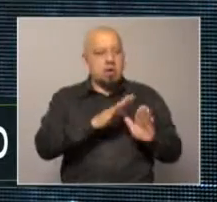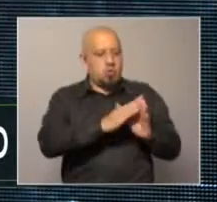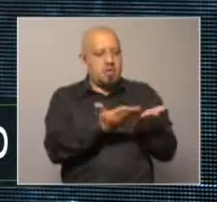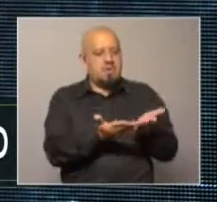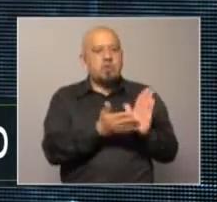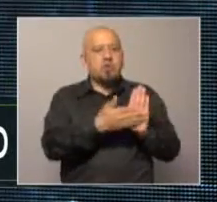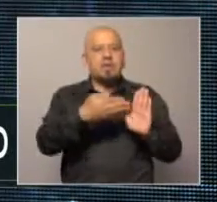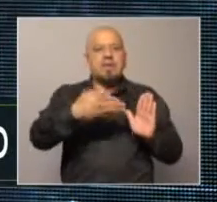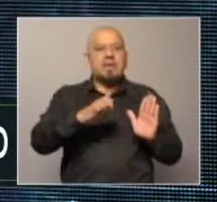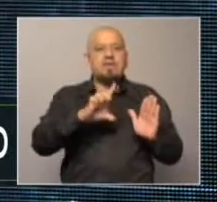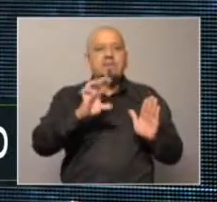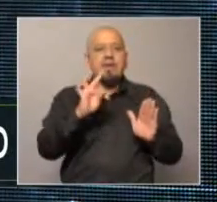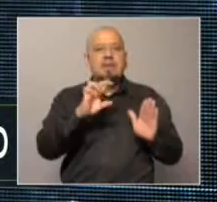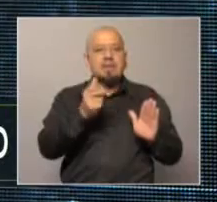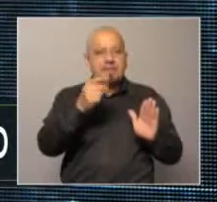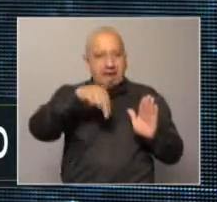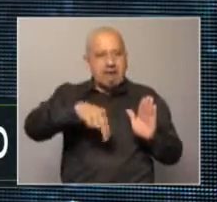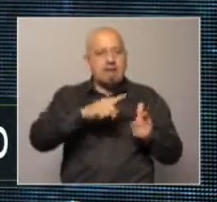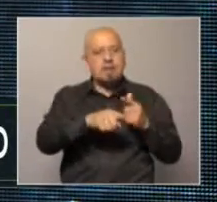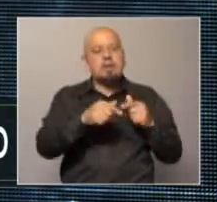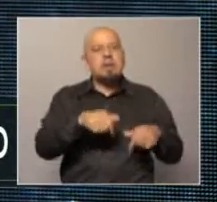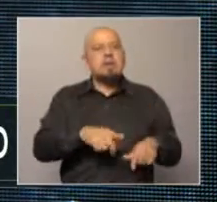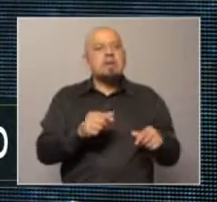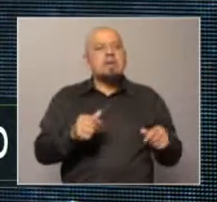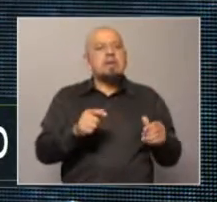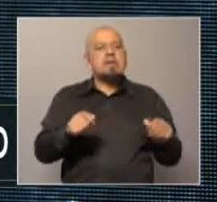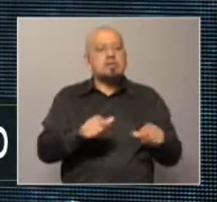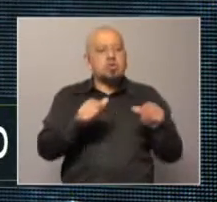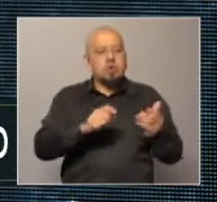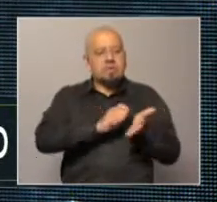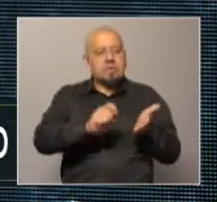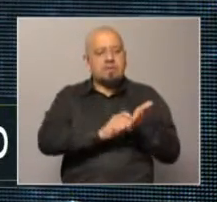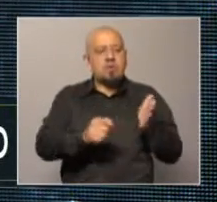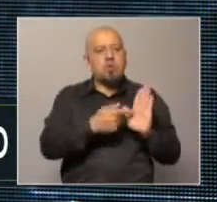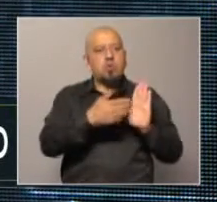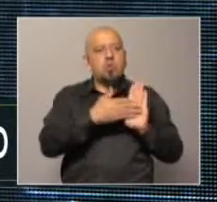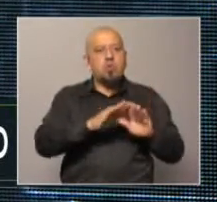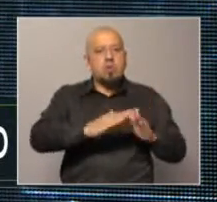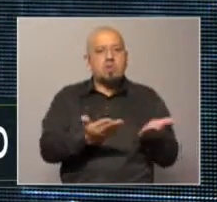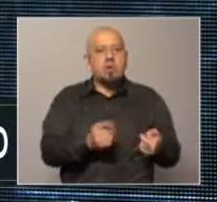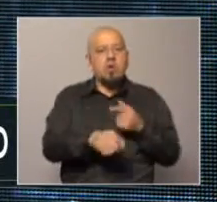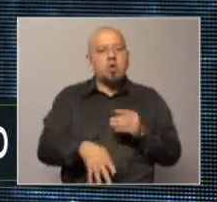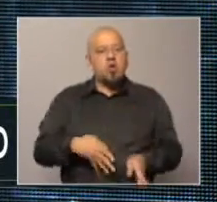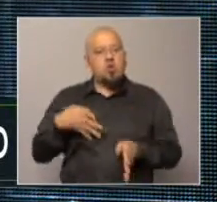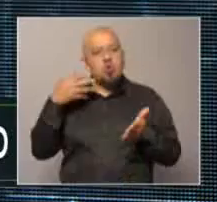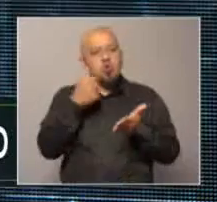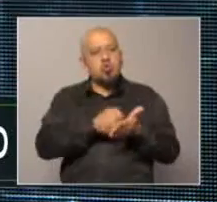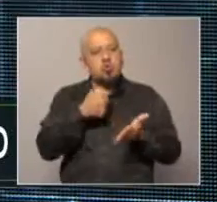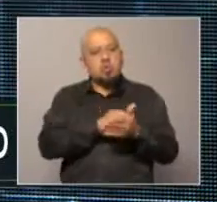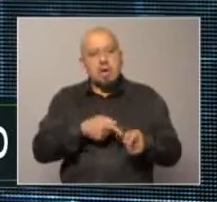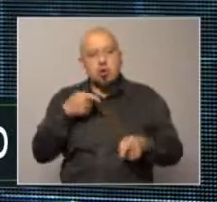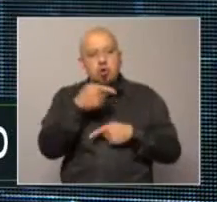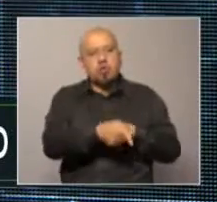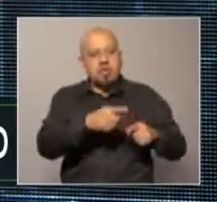en 1910, ¿no? Washington Beltrán, uno de los fundadores de este país, que se llama Cuestiones sociológicas, lucha contra la criminalidad infantil. Y